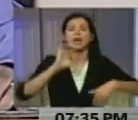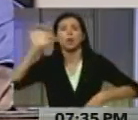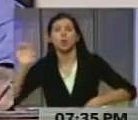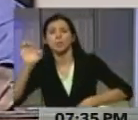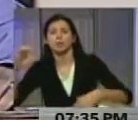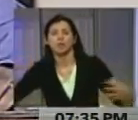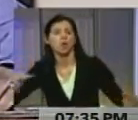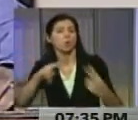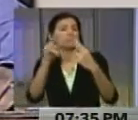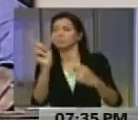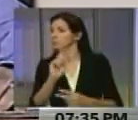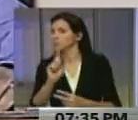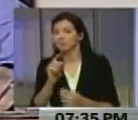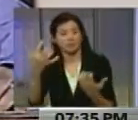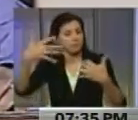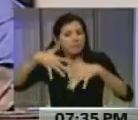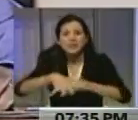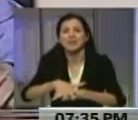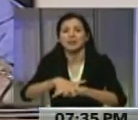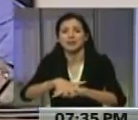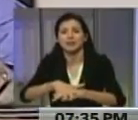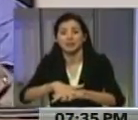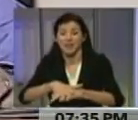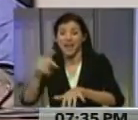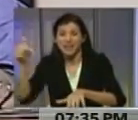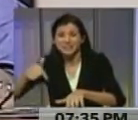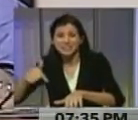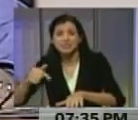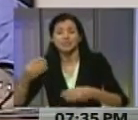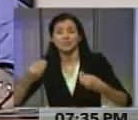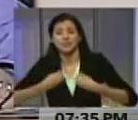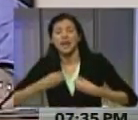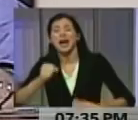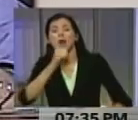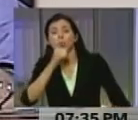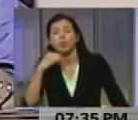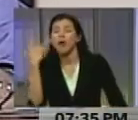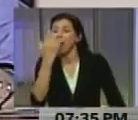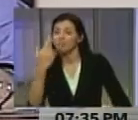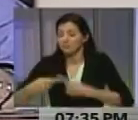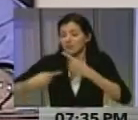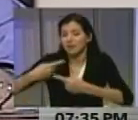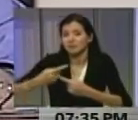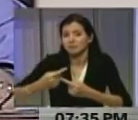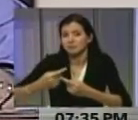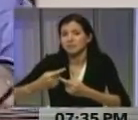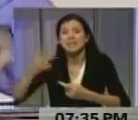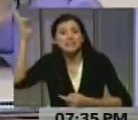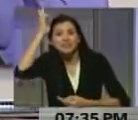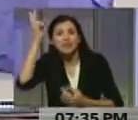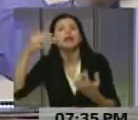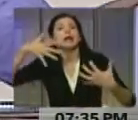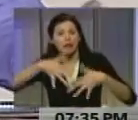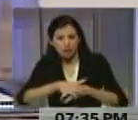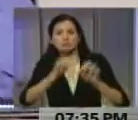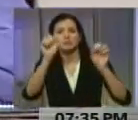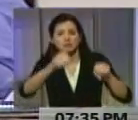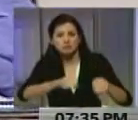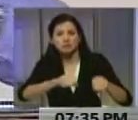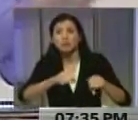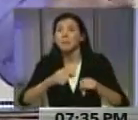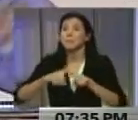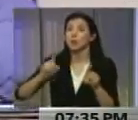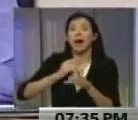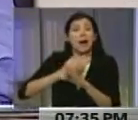varios mundos, el mundo nuestro africano, de nuestros abuelos africanos, el mundo nuestro indígena, y el mundo que vino de